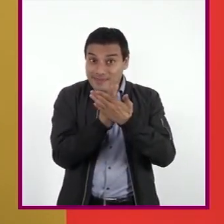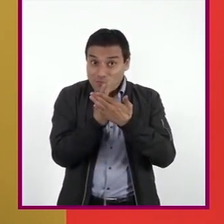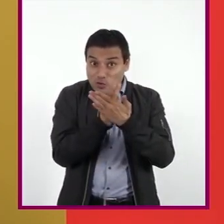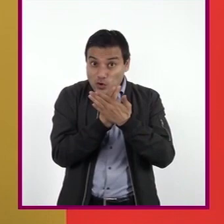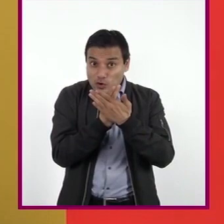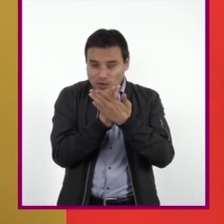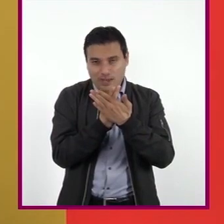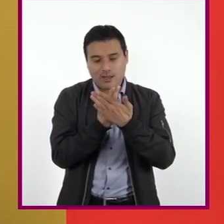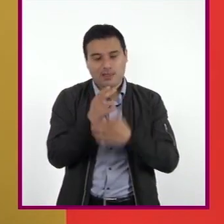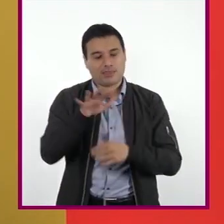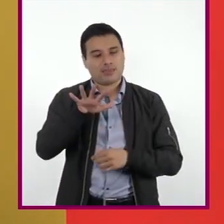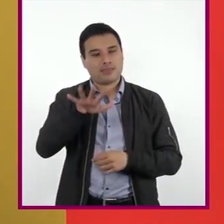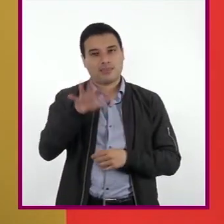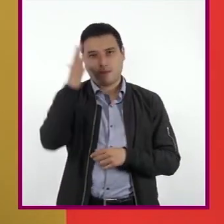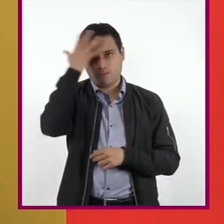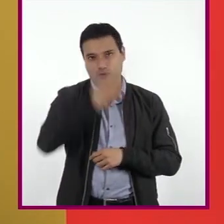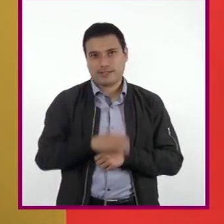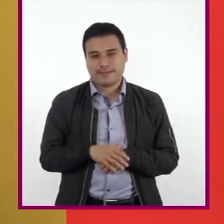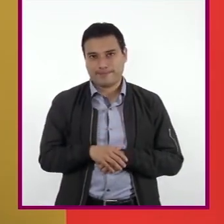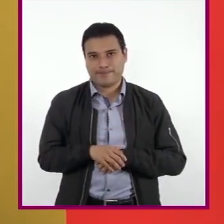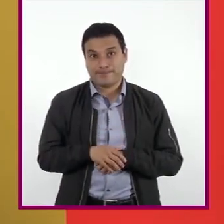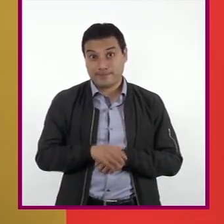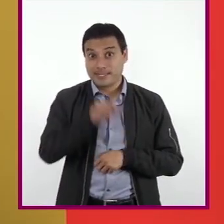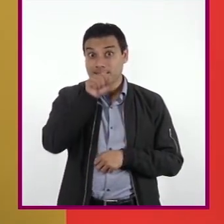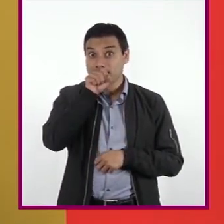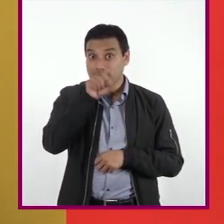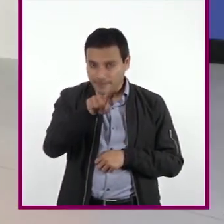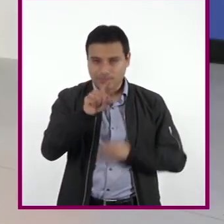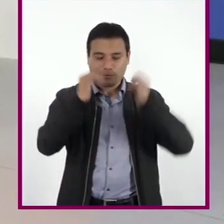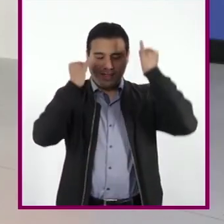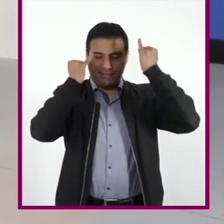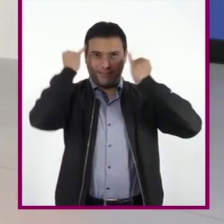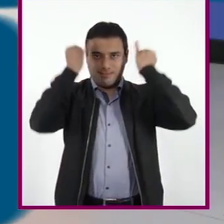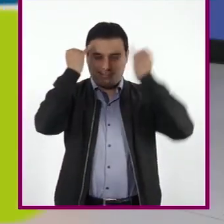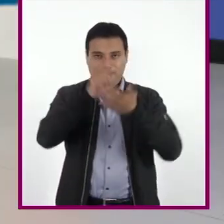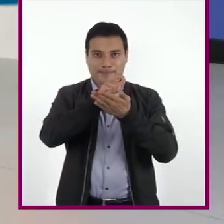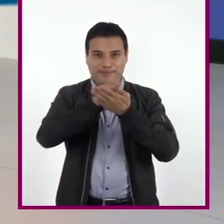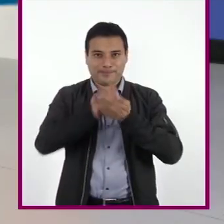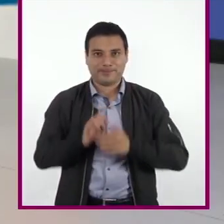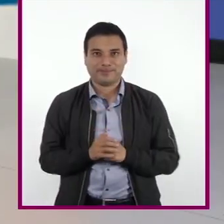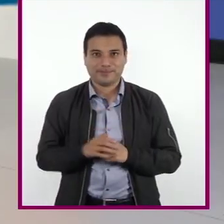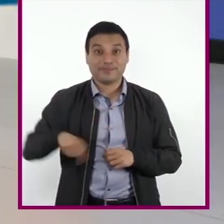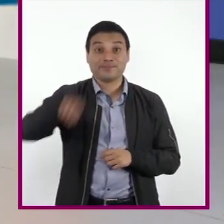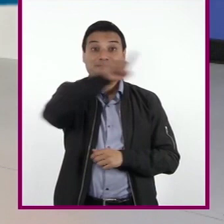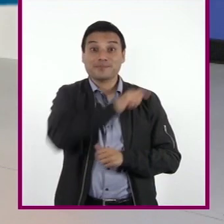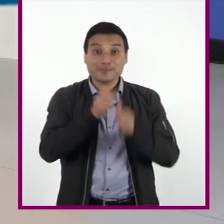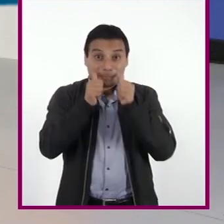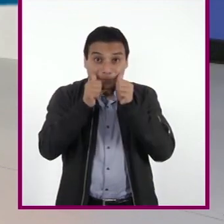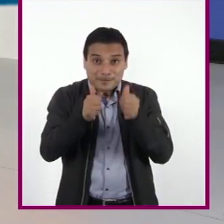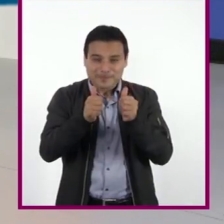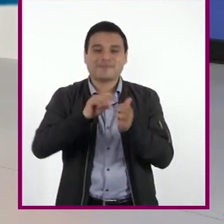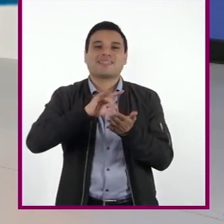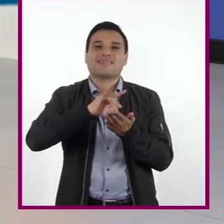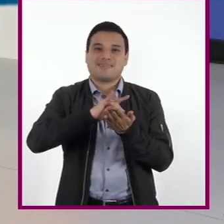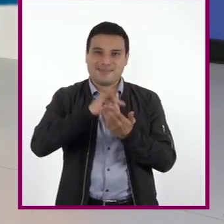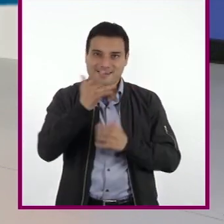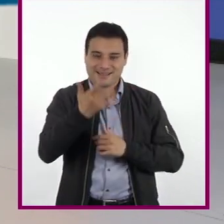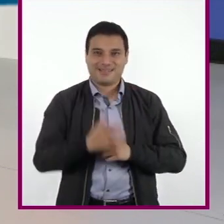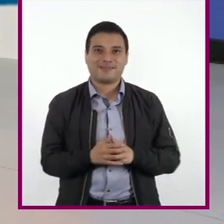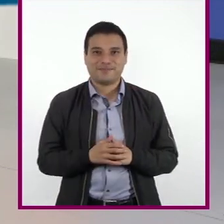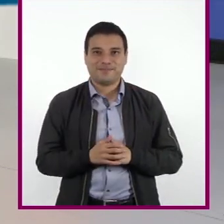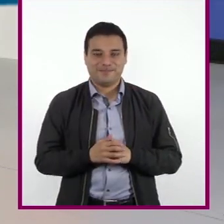llamativa y por supuesto utilicen mucha creatividad. Gracias por estar con nosotros en esta sesión.